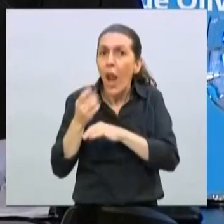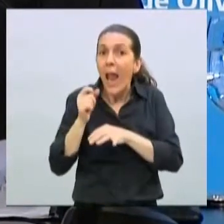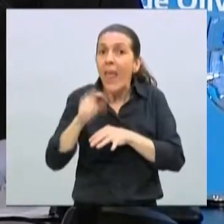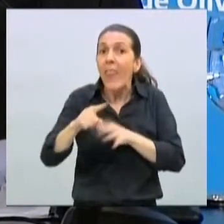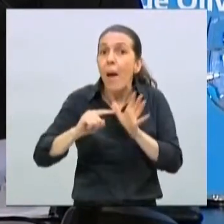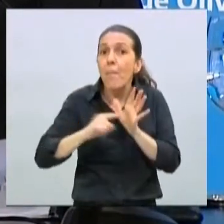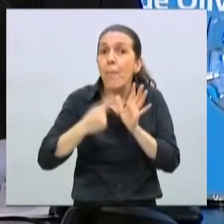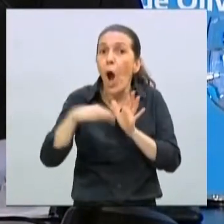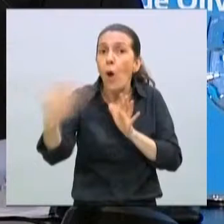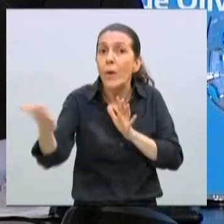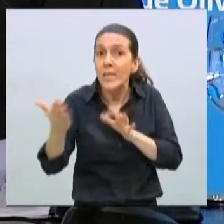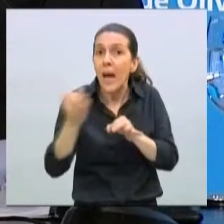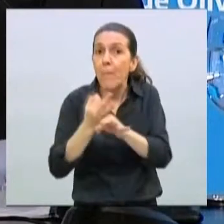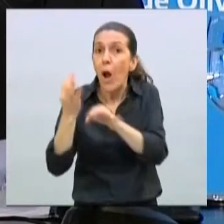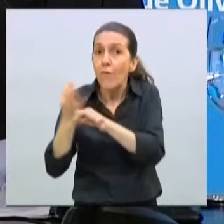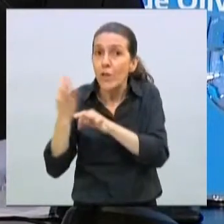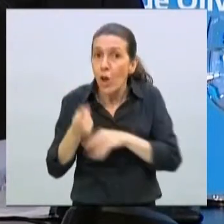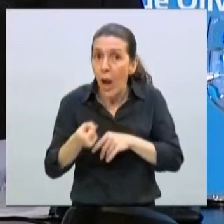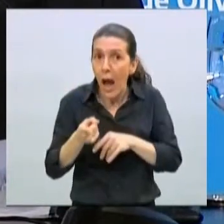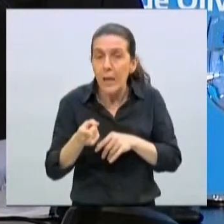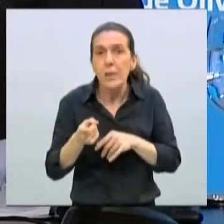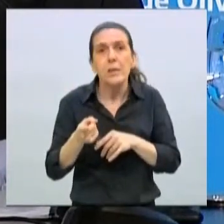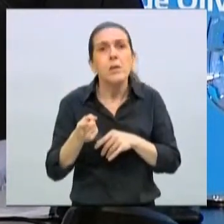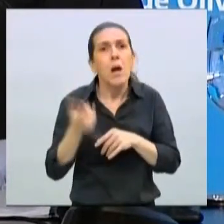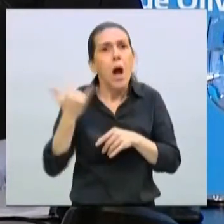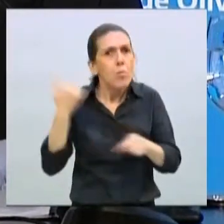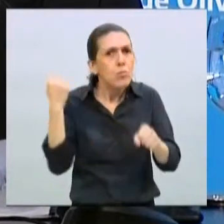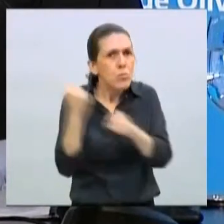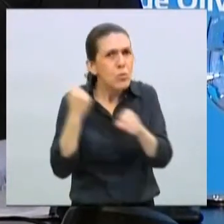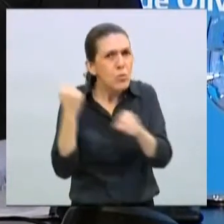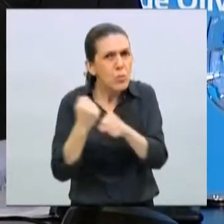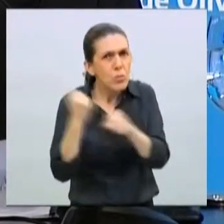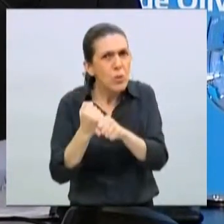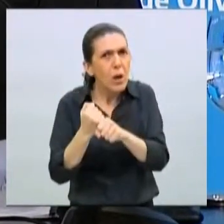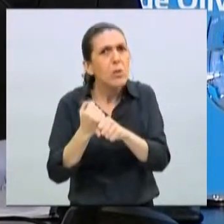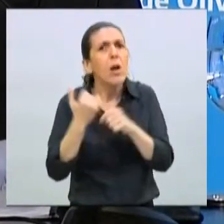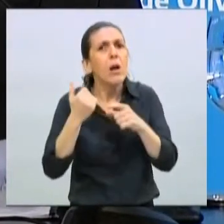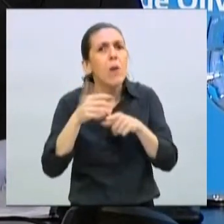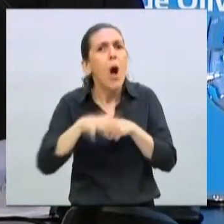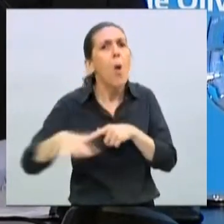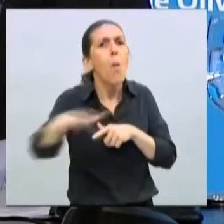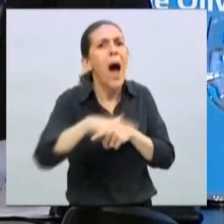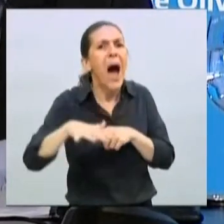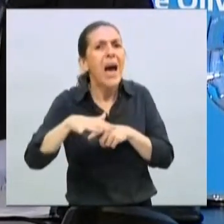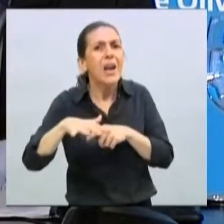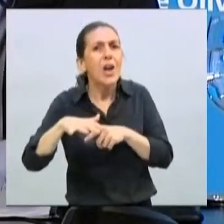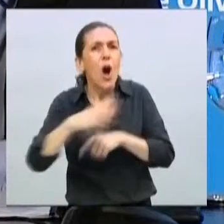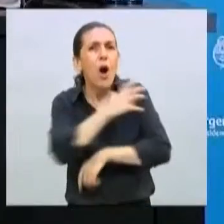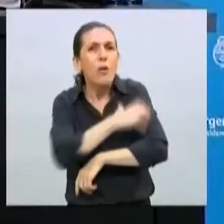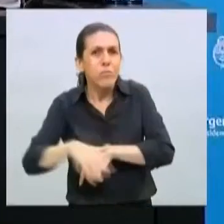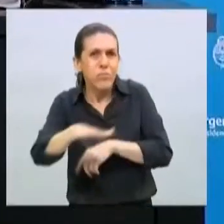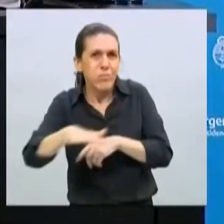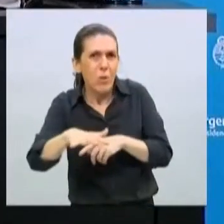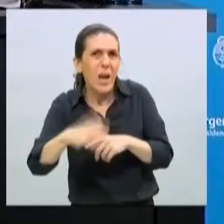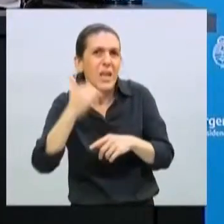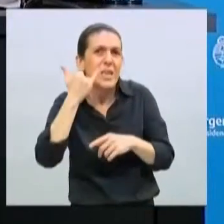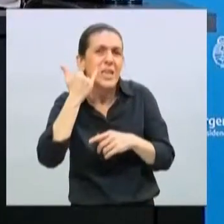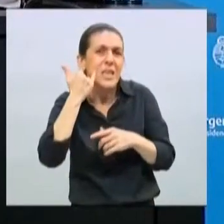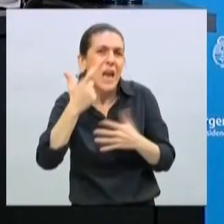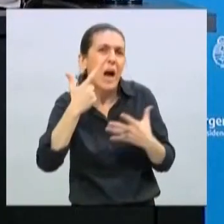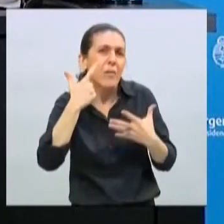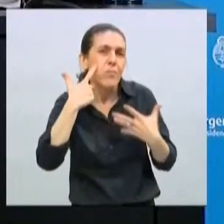de Buenos Aires, con muchísimo trabajo en barrios populares de la provincia de Buenos Aires, que se ha conocido el